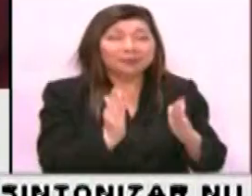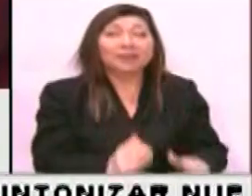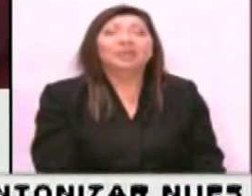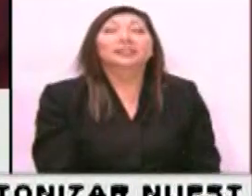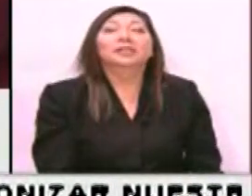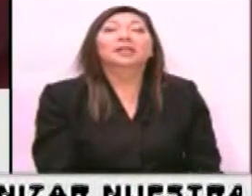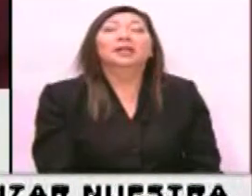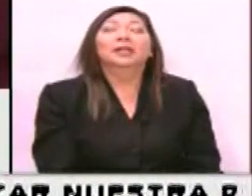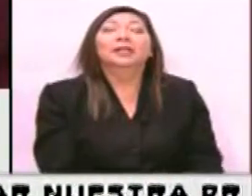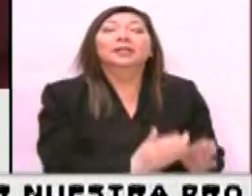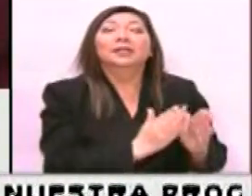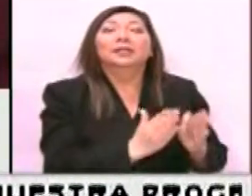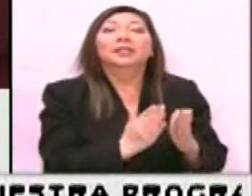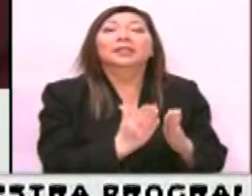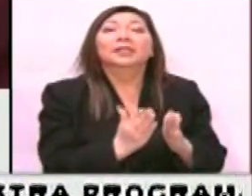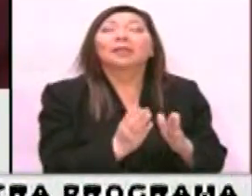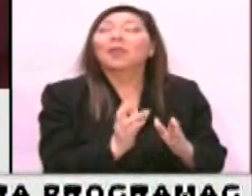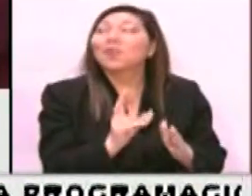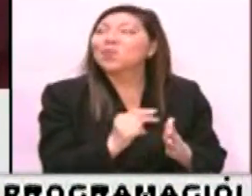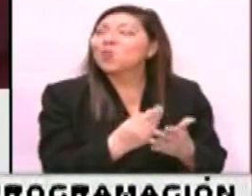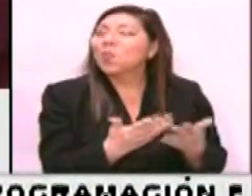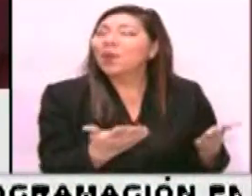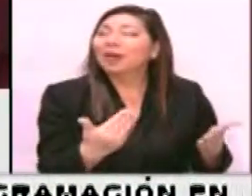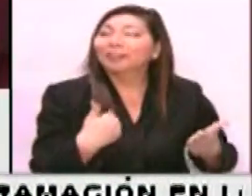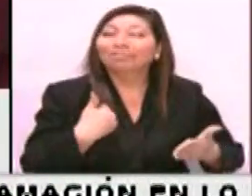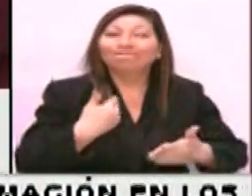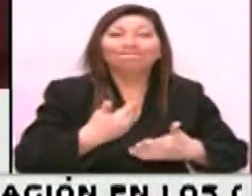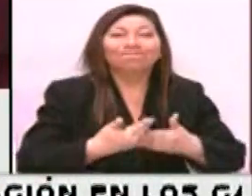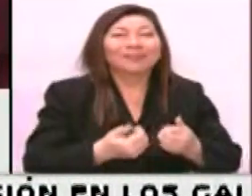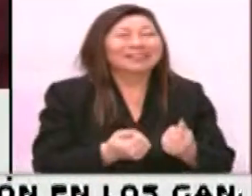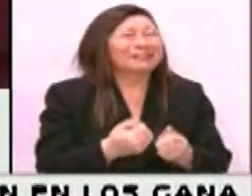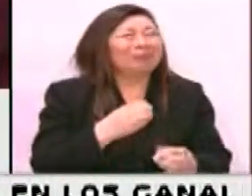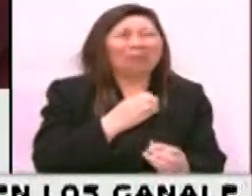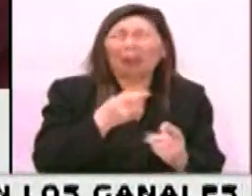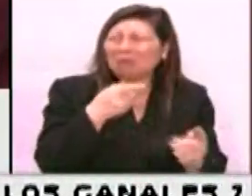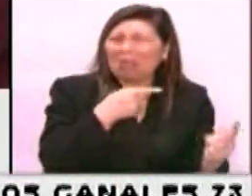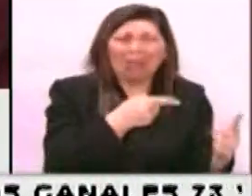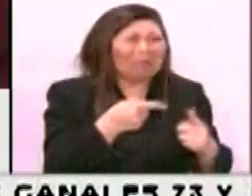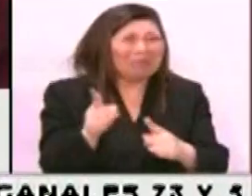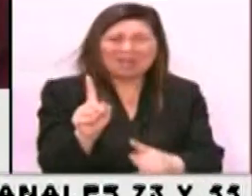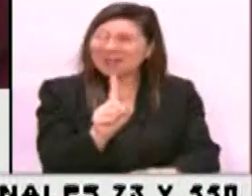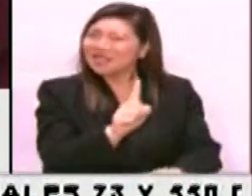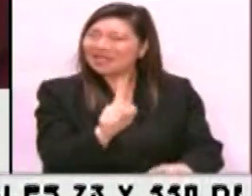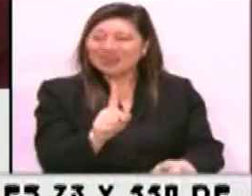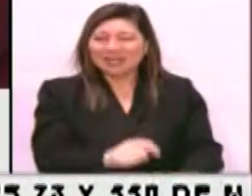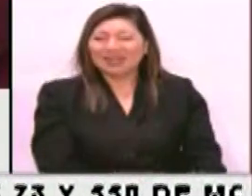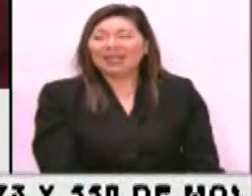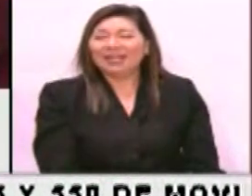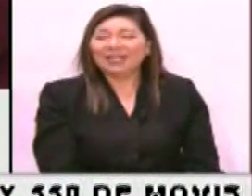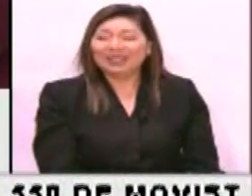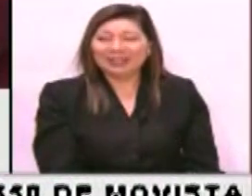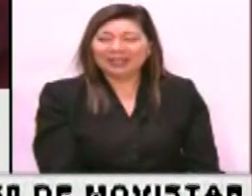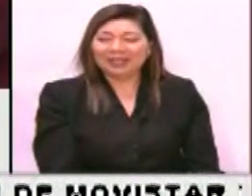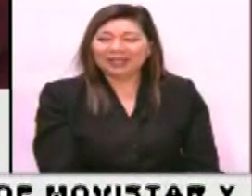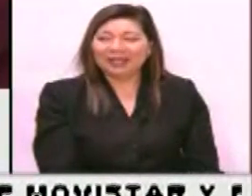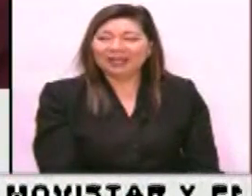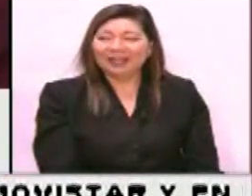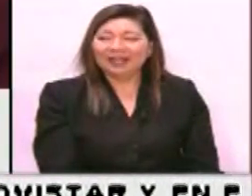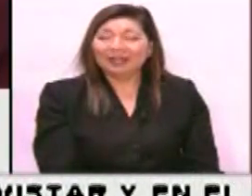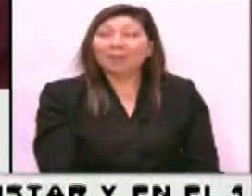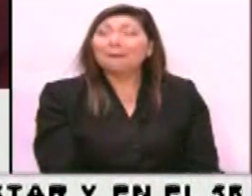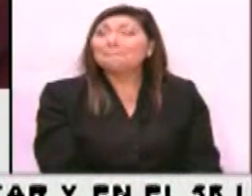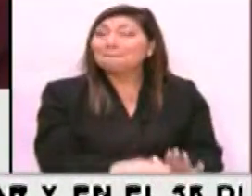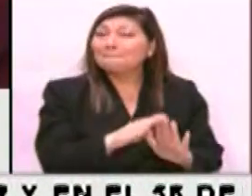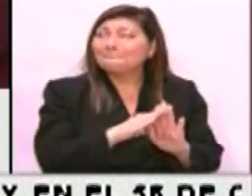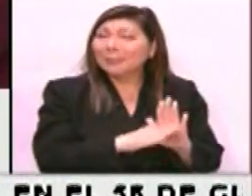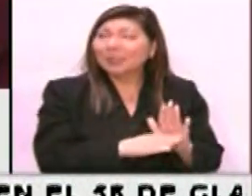y moderación. No hay que proceder con ensañamiento, no hay que proceder con ensañamiento,